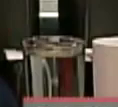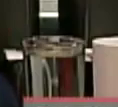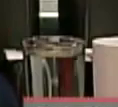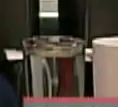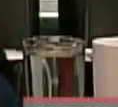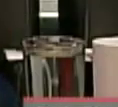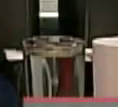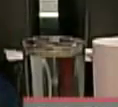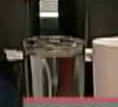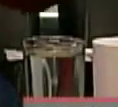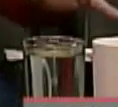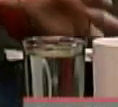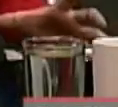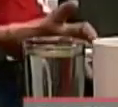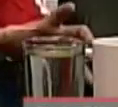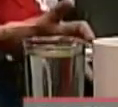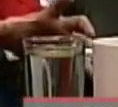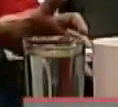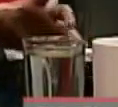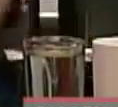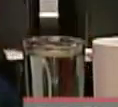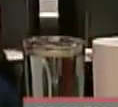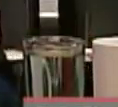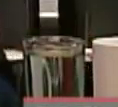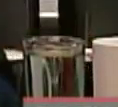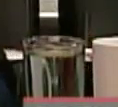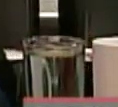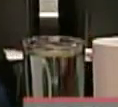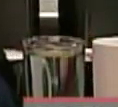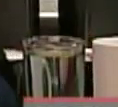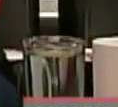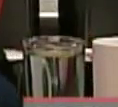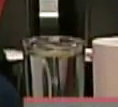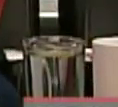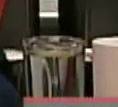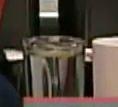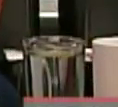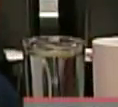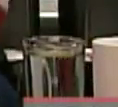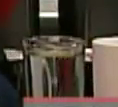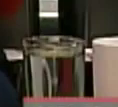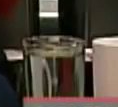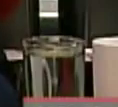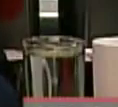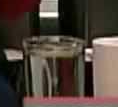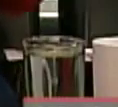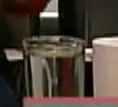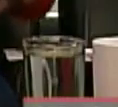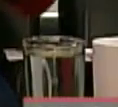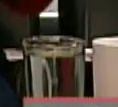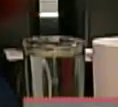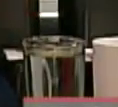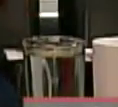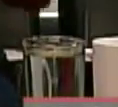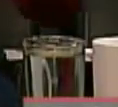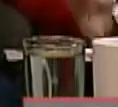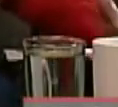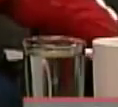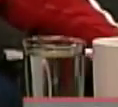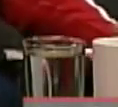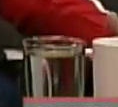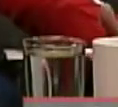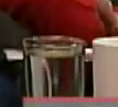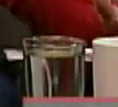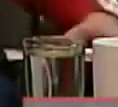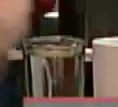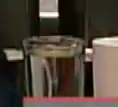una fuerza multinacional que ocupara el Amazonas. ¿Eso qué implica? Militarmente, ¿verdad? Uh-huh. Tomar el Amazonas porque como es la reserva de agua